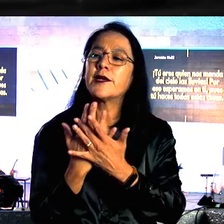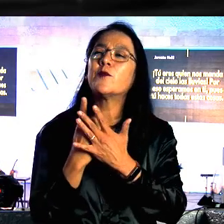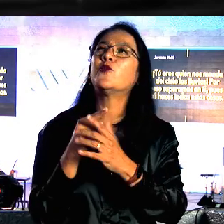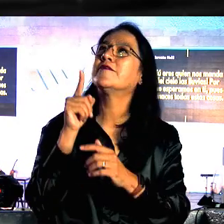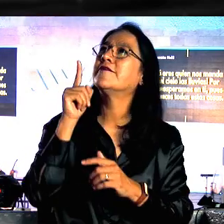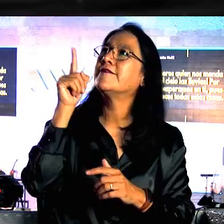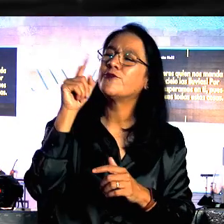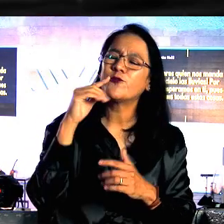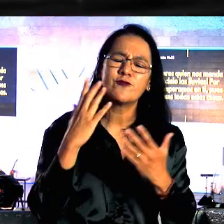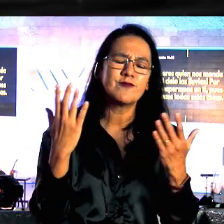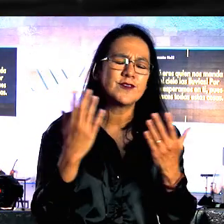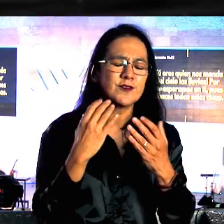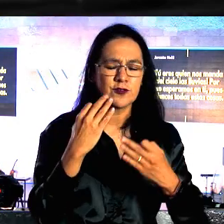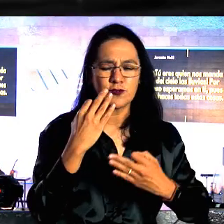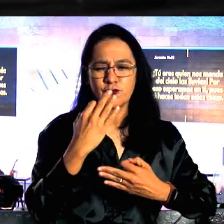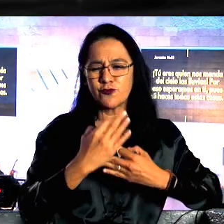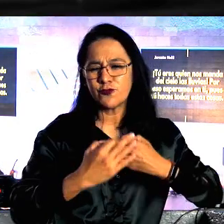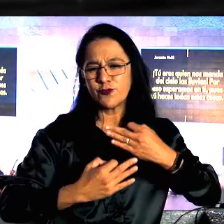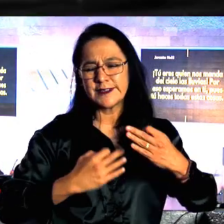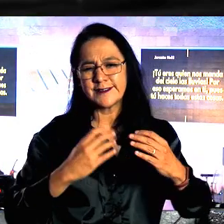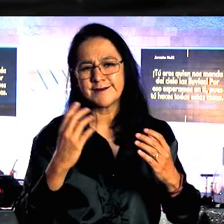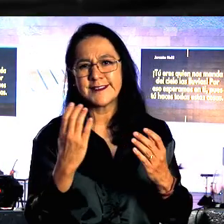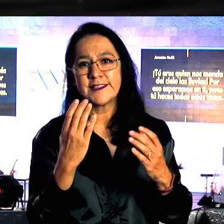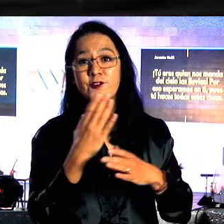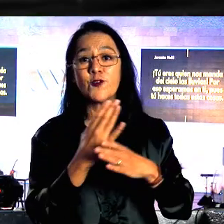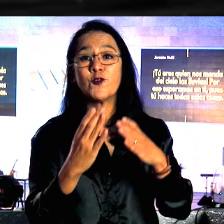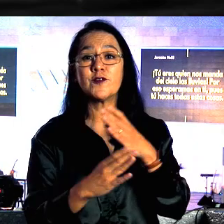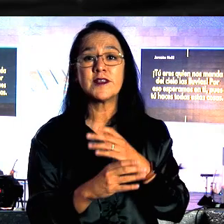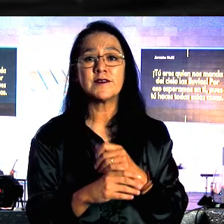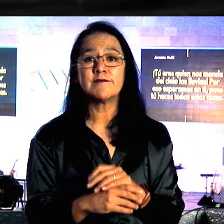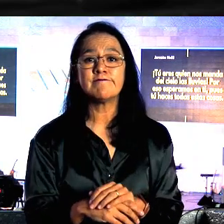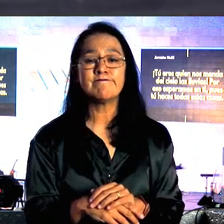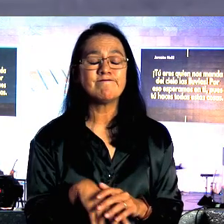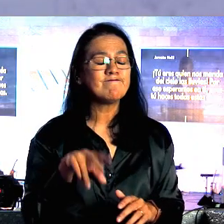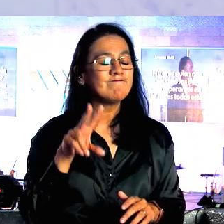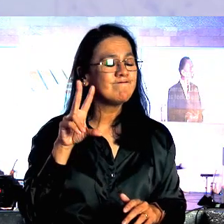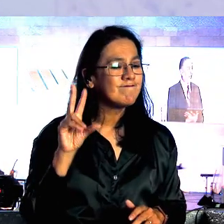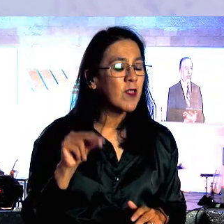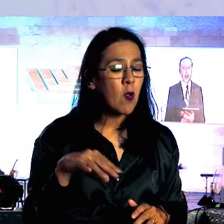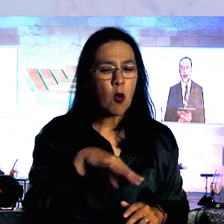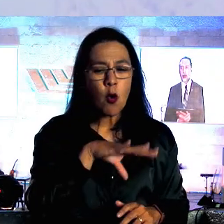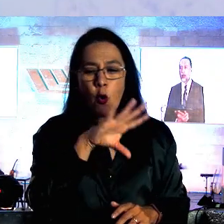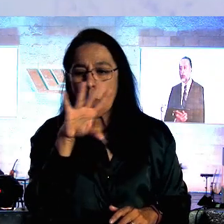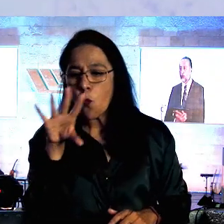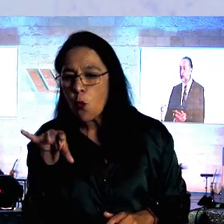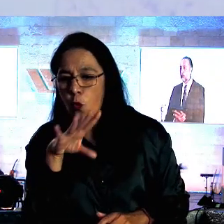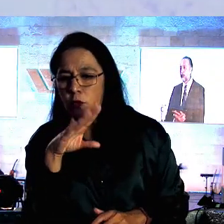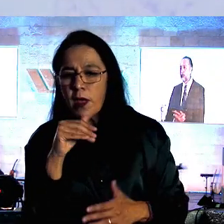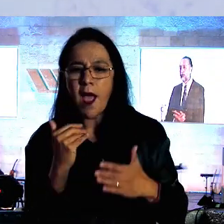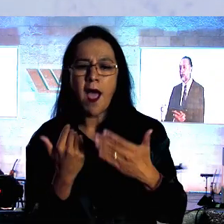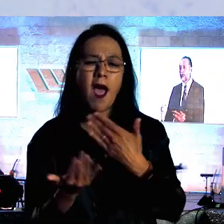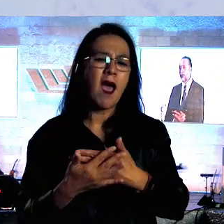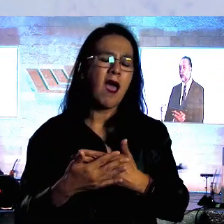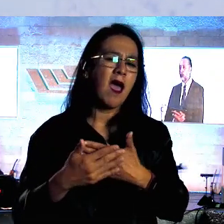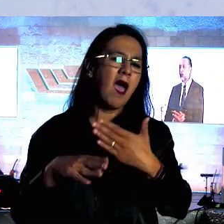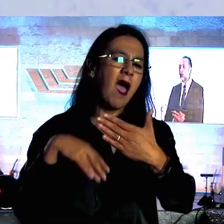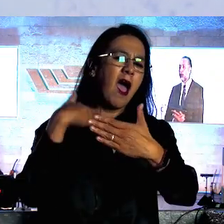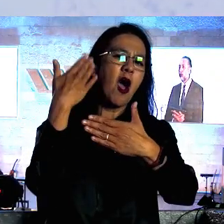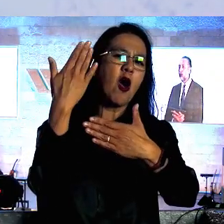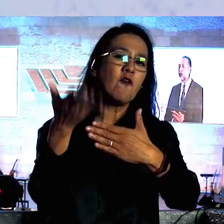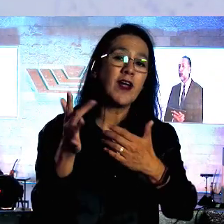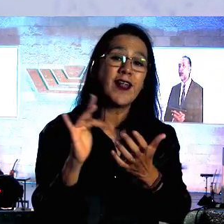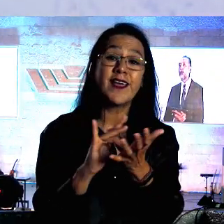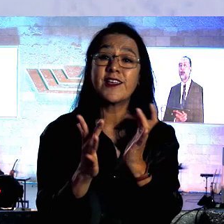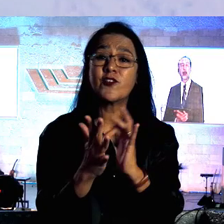haces todas estas cosas no busques fuera de Jesús solo